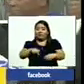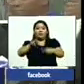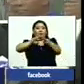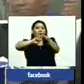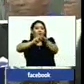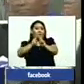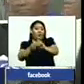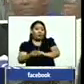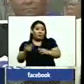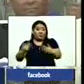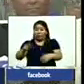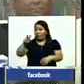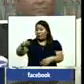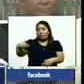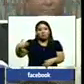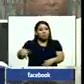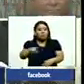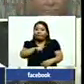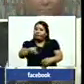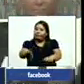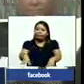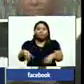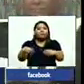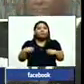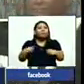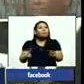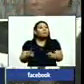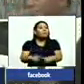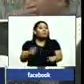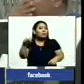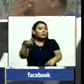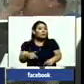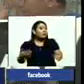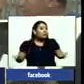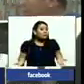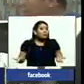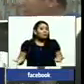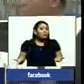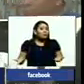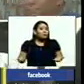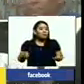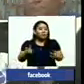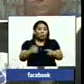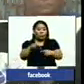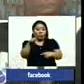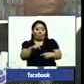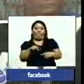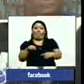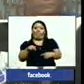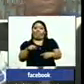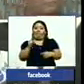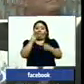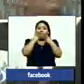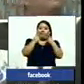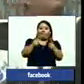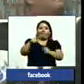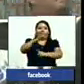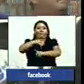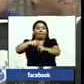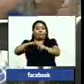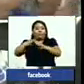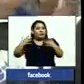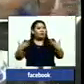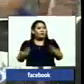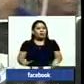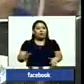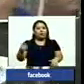que a 2 años las seguimos rechazando, pero ahora el escenario es diferente. Los trabajadores ya